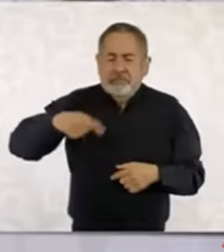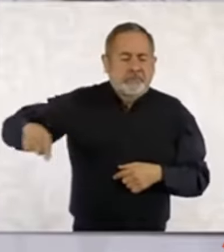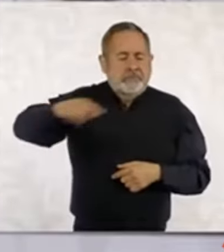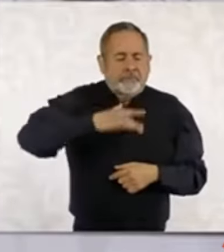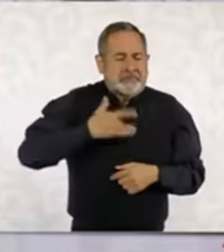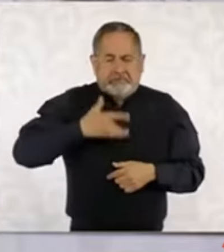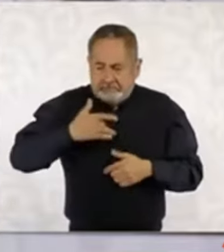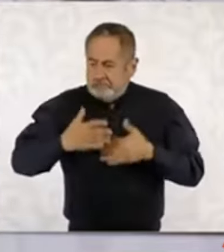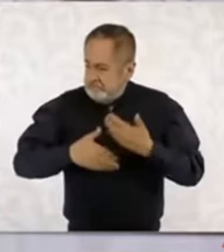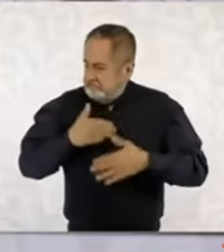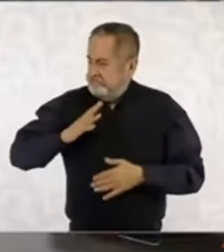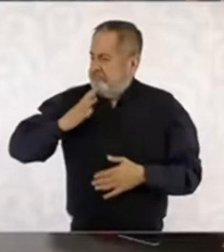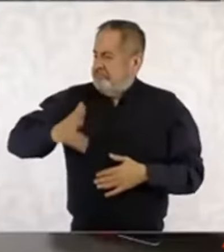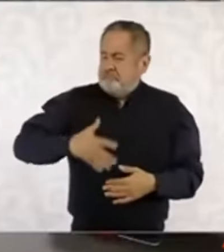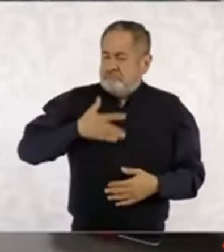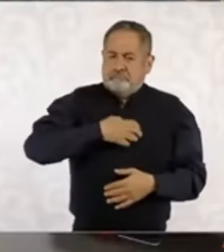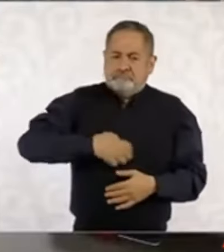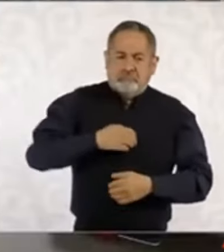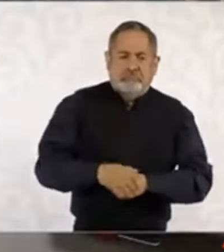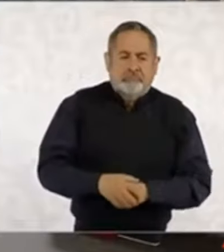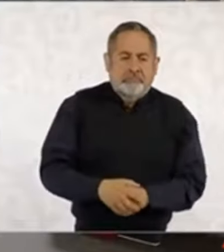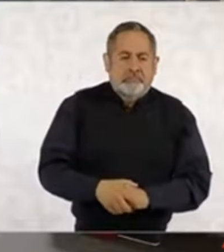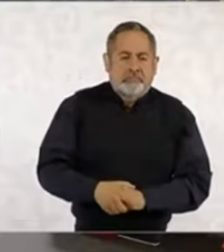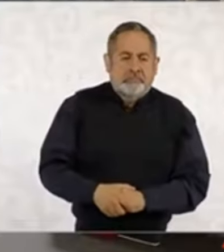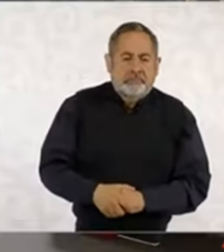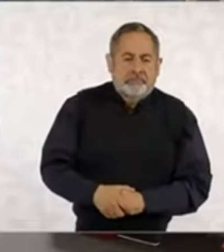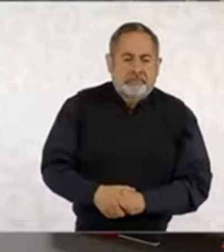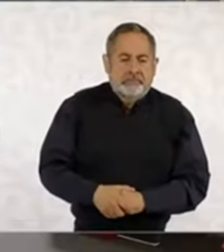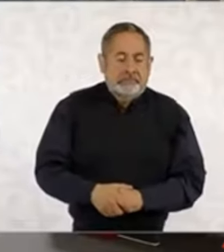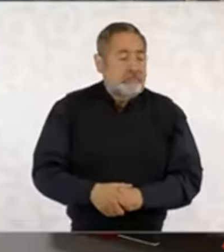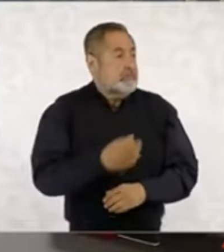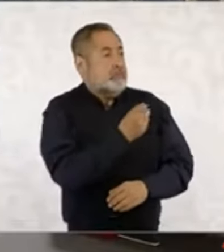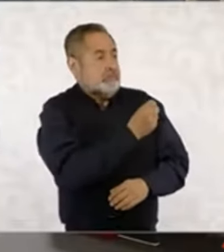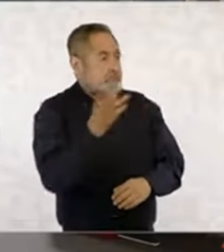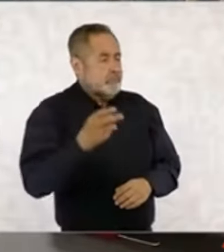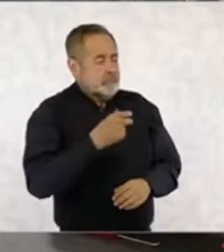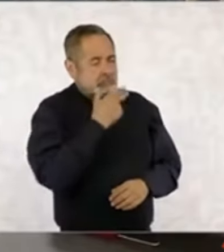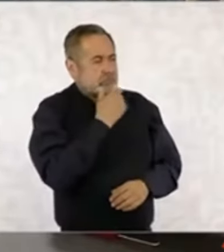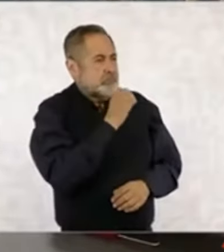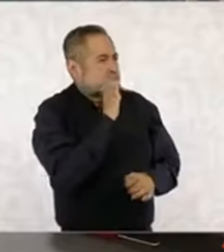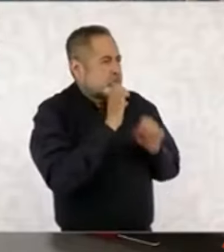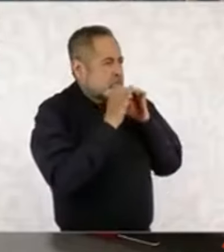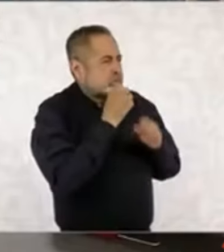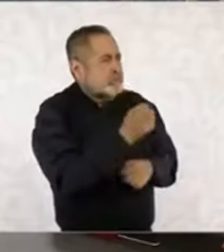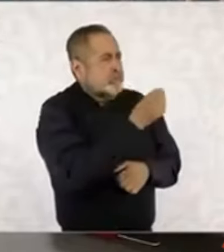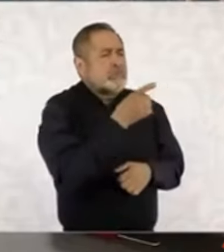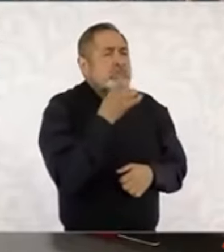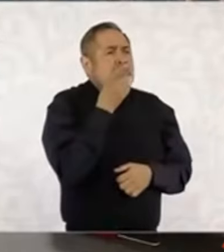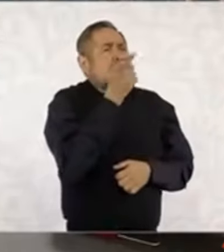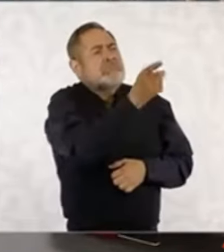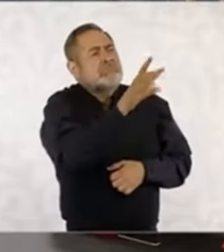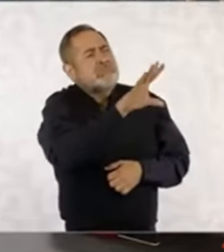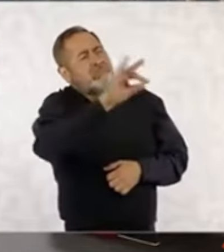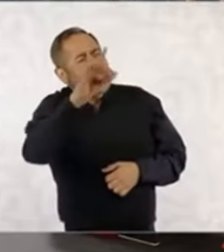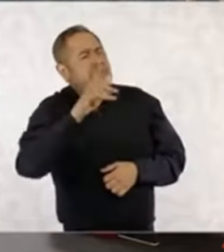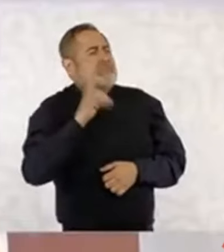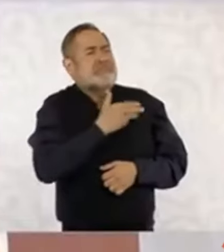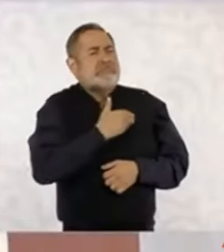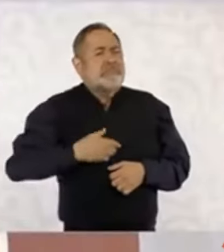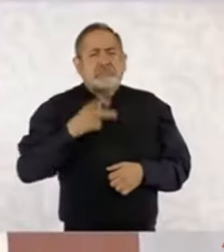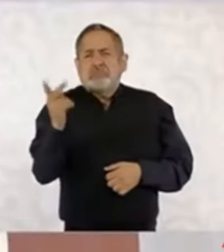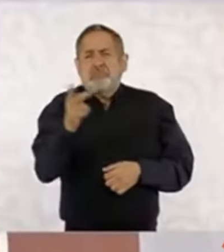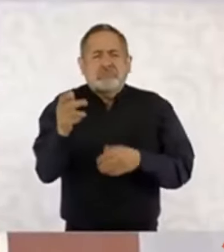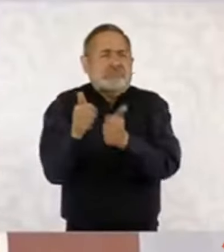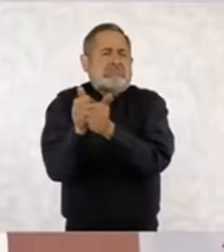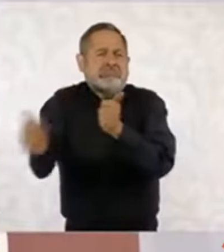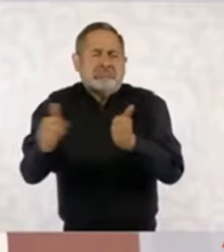país. En las entrevistas hubo gente que decía, dígale a la presidenta que nunca se dividan. ¿Que nunca? Ah, sí, ¿no? Con el